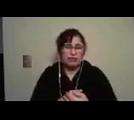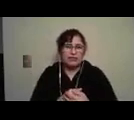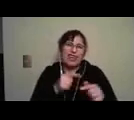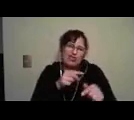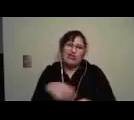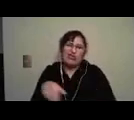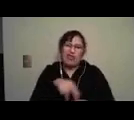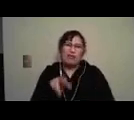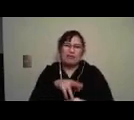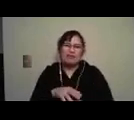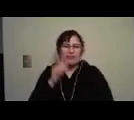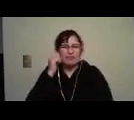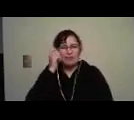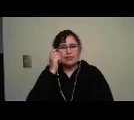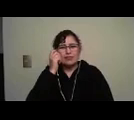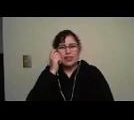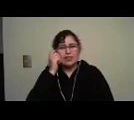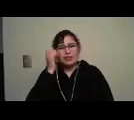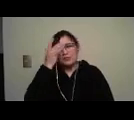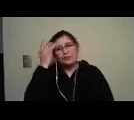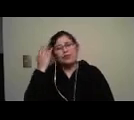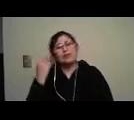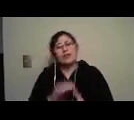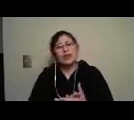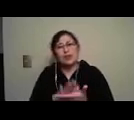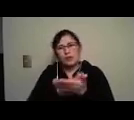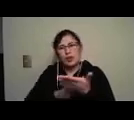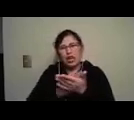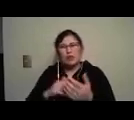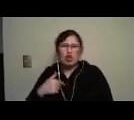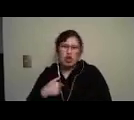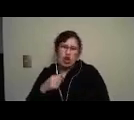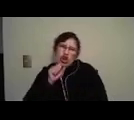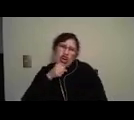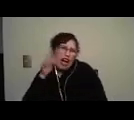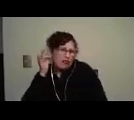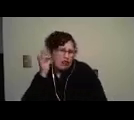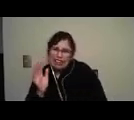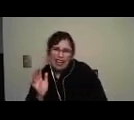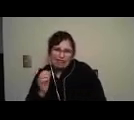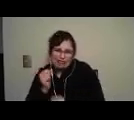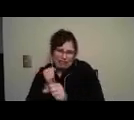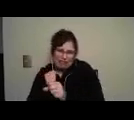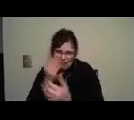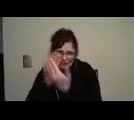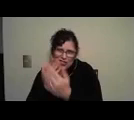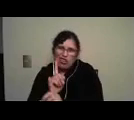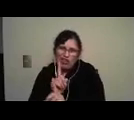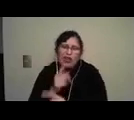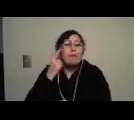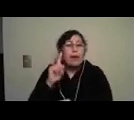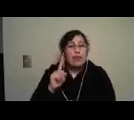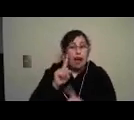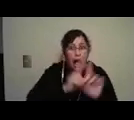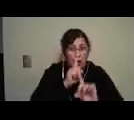o, no sé, a quienes tenemos, bueno, yo no tengo abuelitas, pero muchas veces dentro de lo que uno escucha es quienes tienen